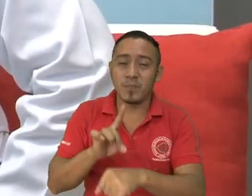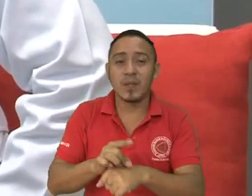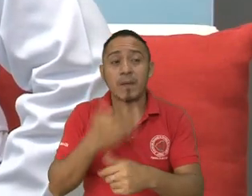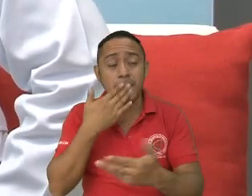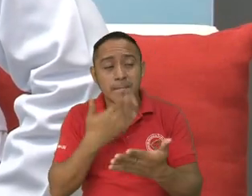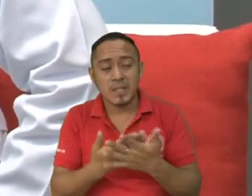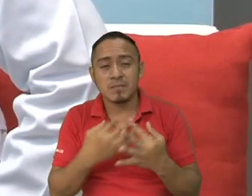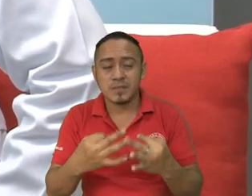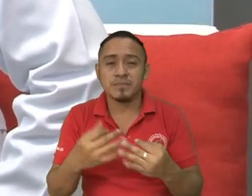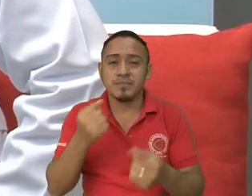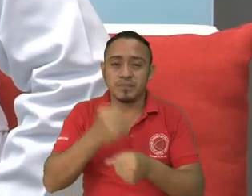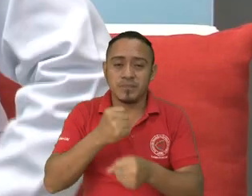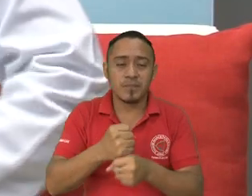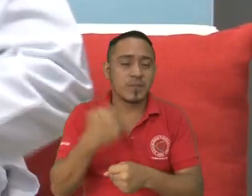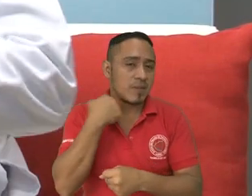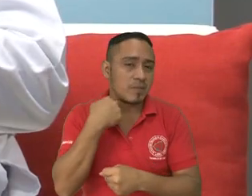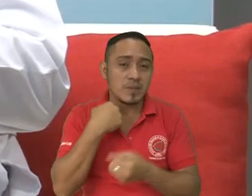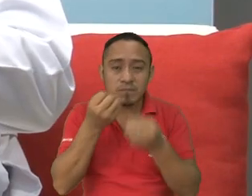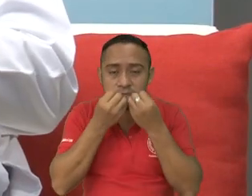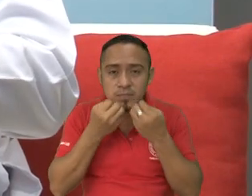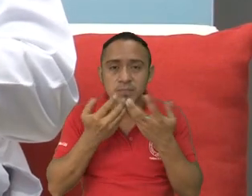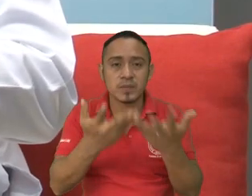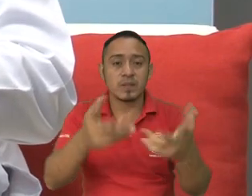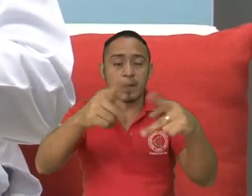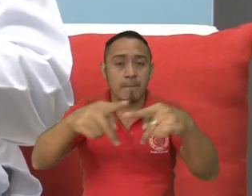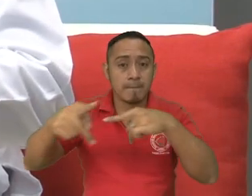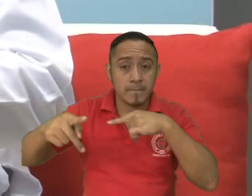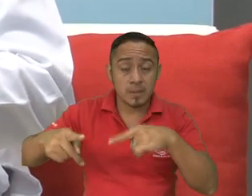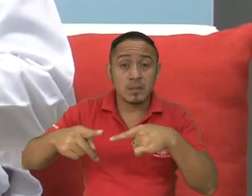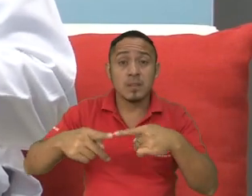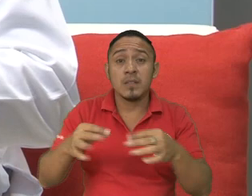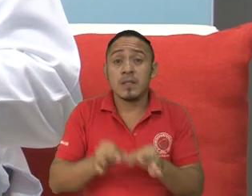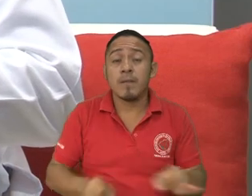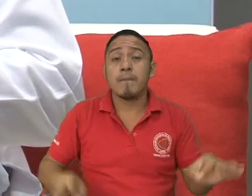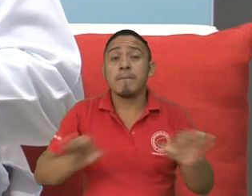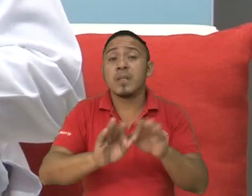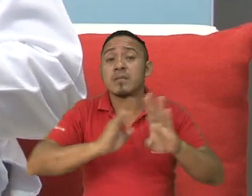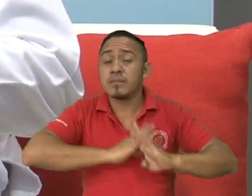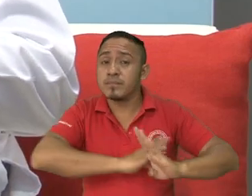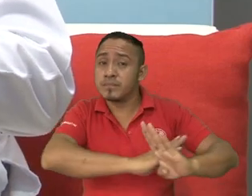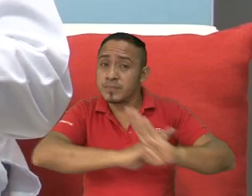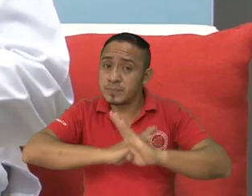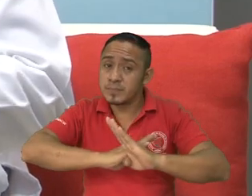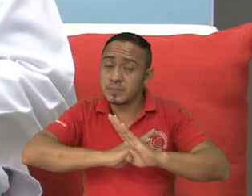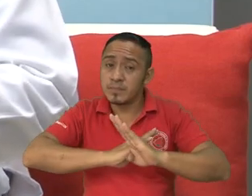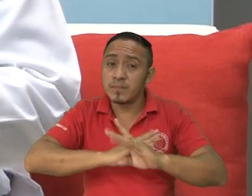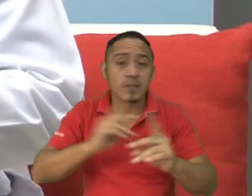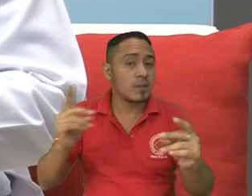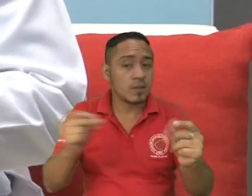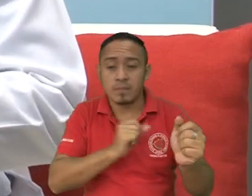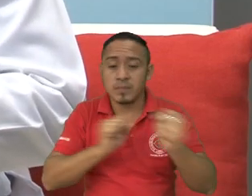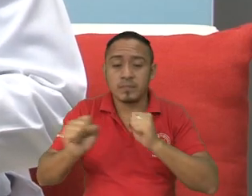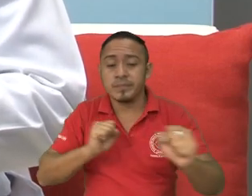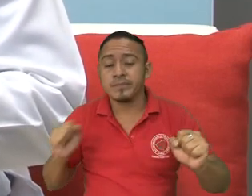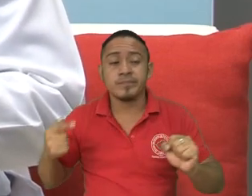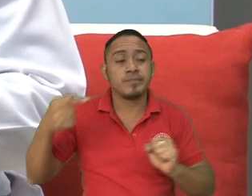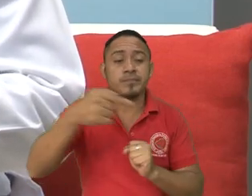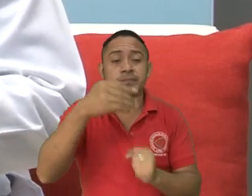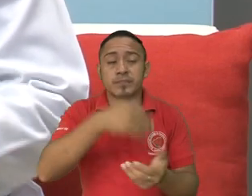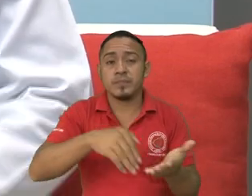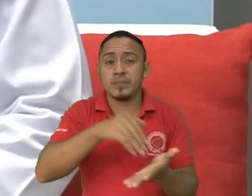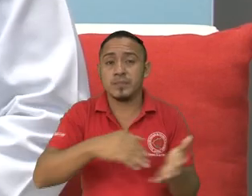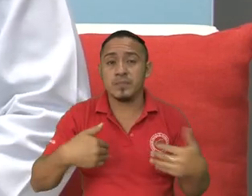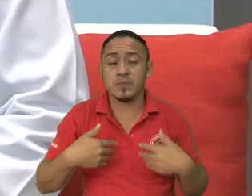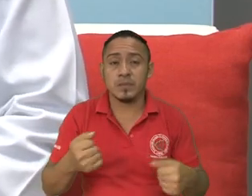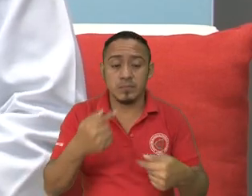y estamos para servirle y siempre informar a la población que lo ideal es prevención y llegar de inmediato a la unidad de salud cuando